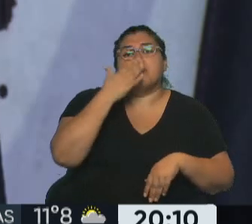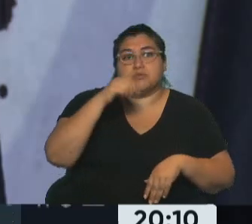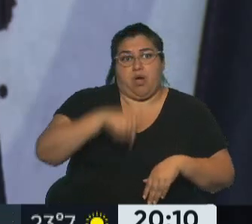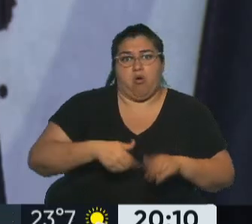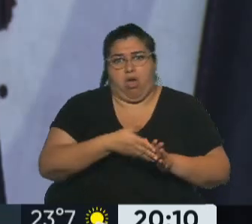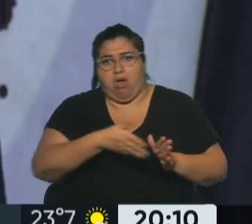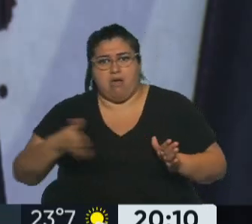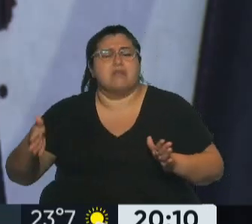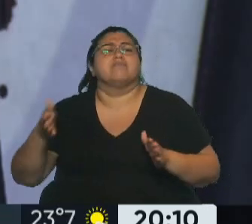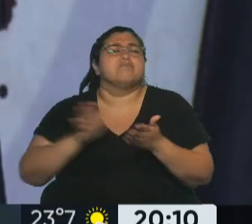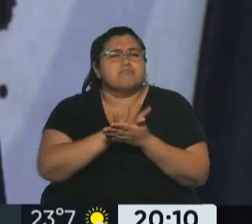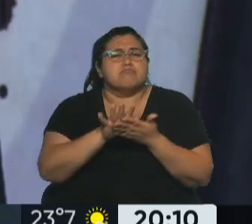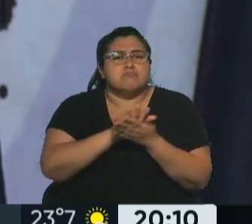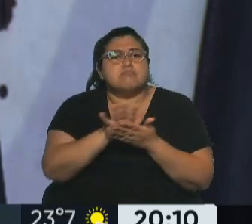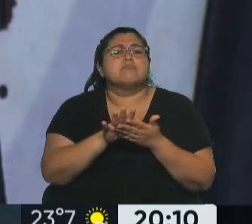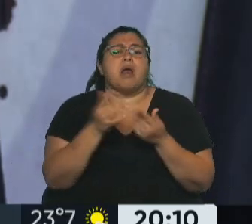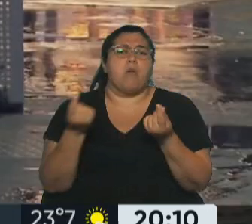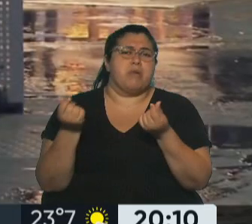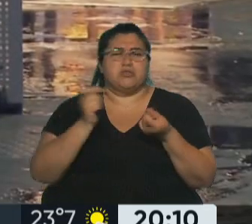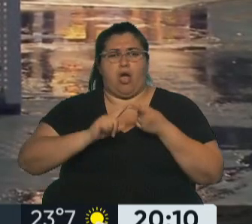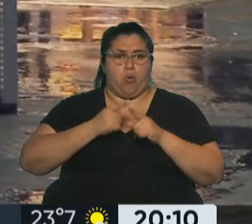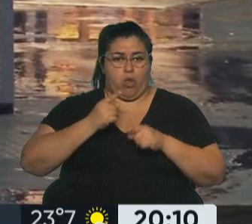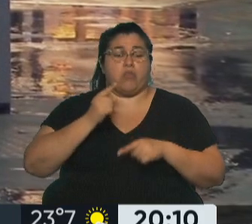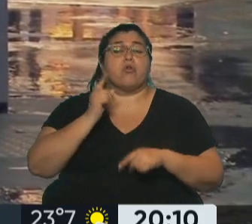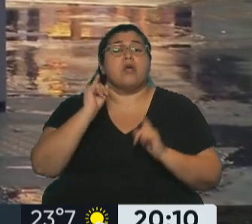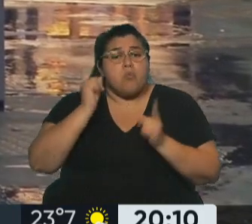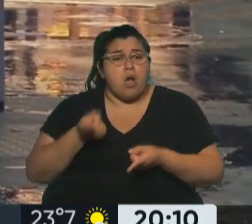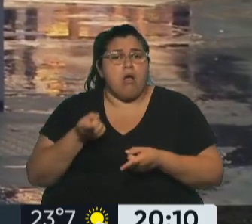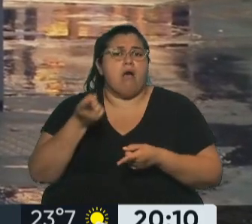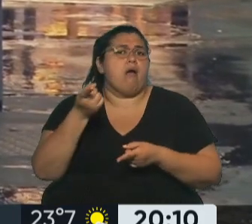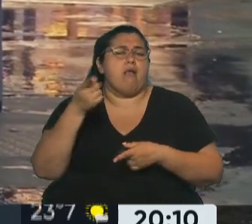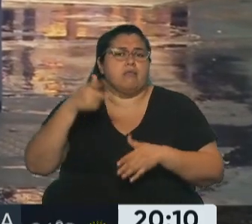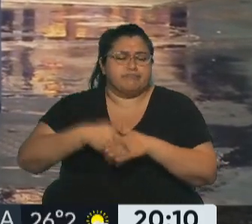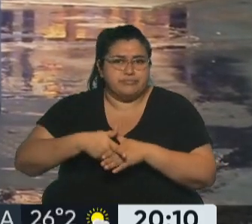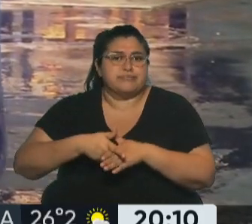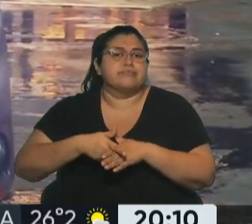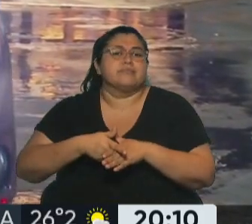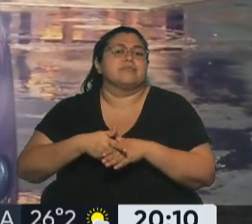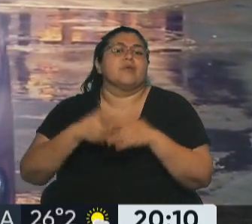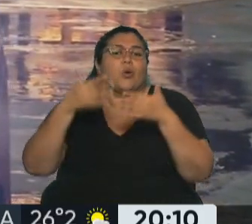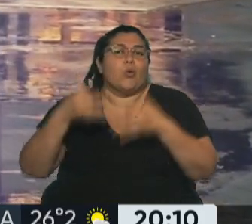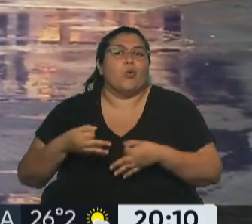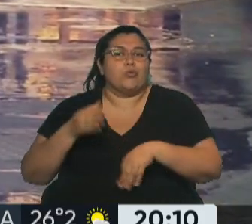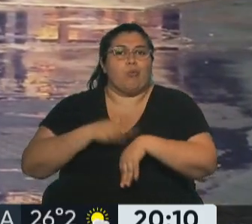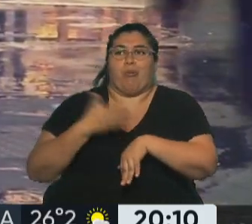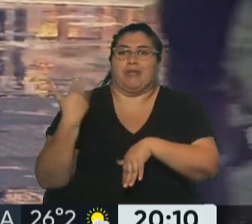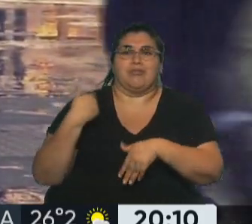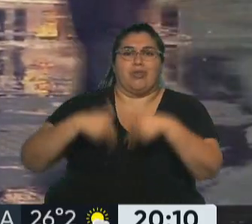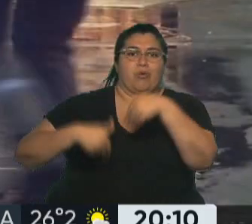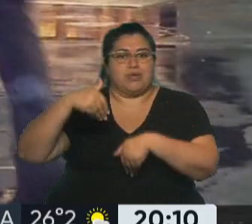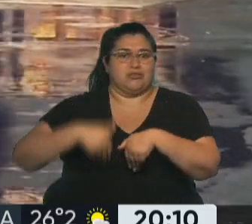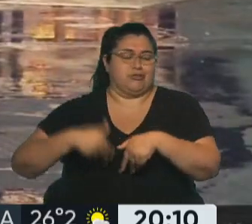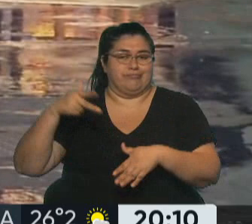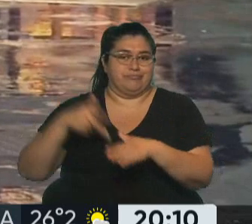petroleras para definir un nuevo esquema de precios, aunque quedaron truncas con la transición presidencial.